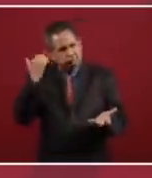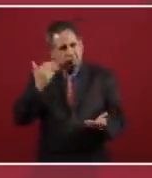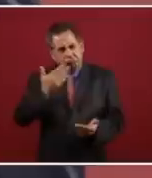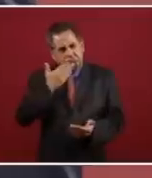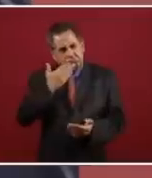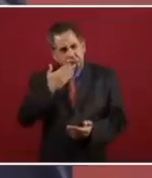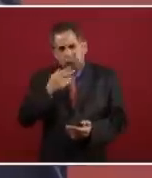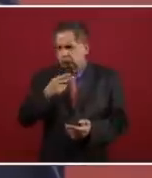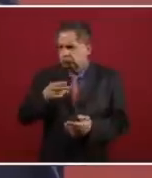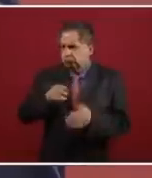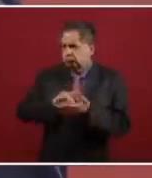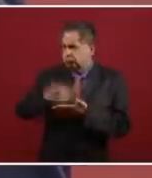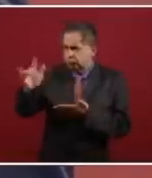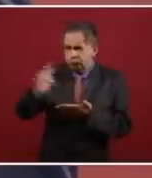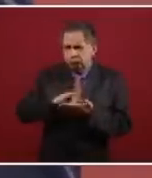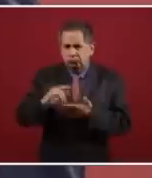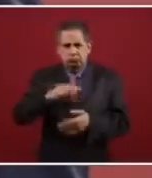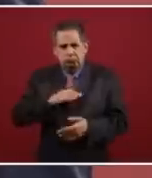bien,